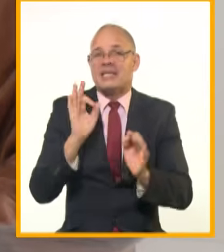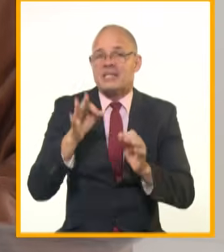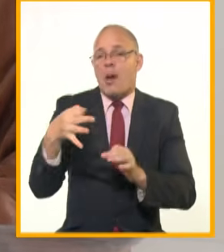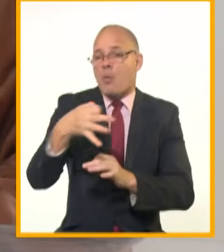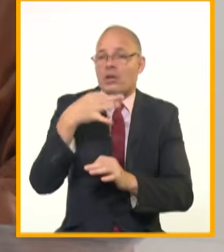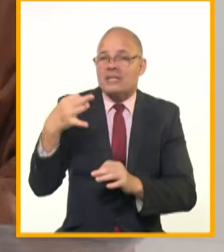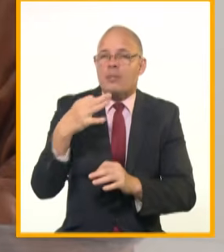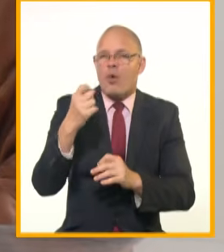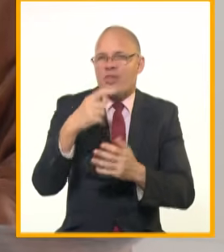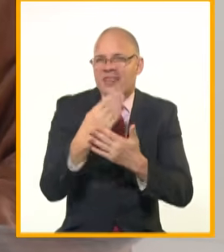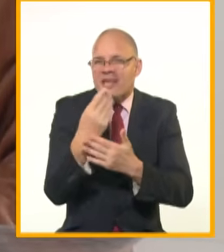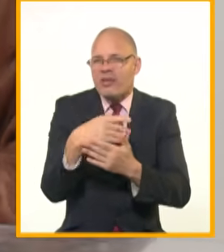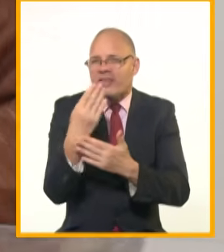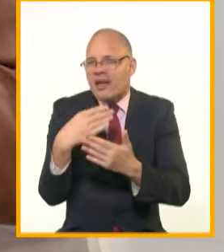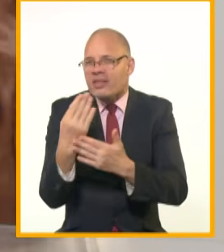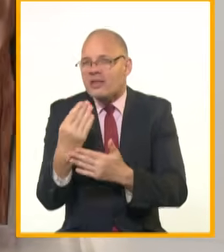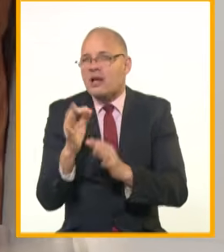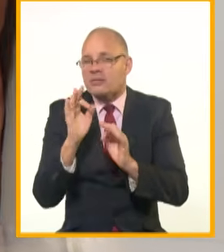grande.